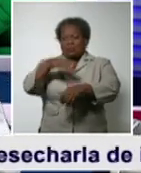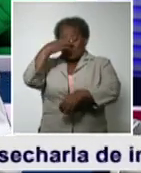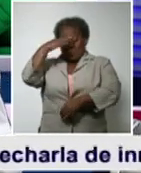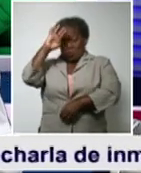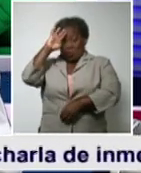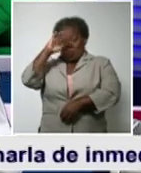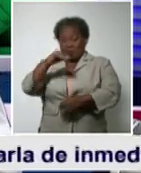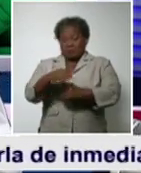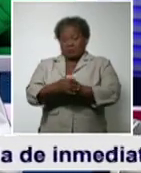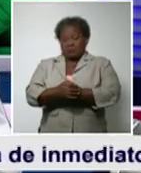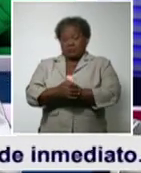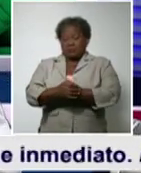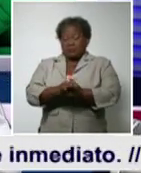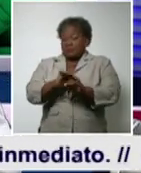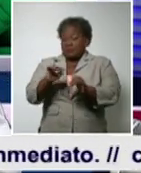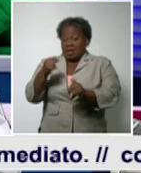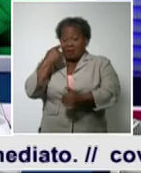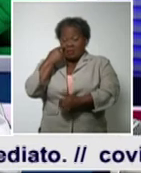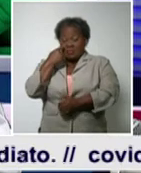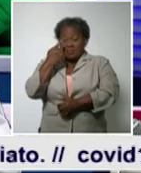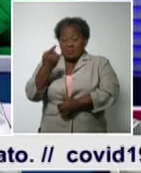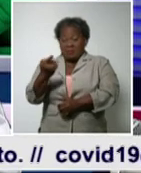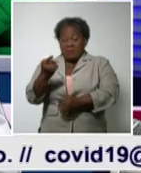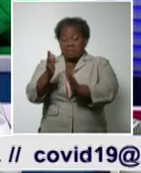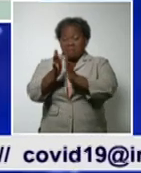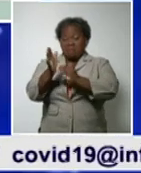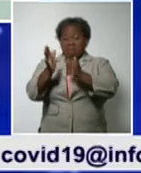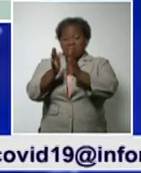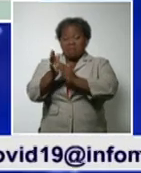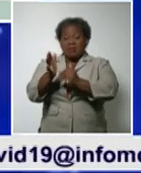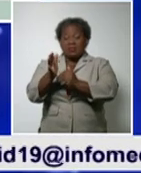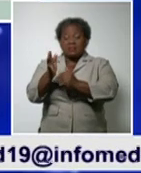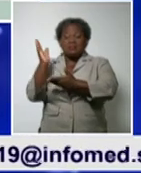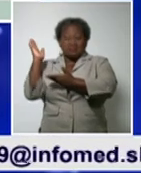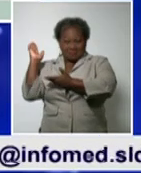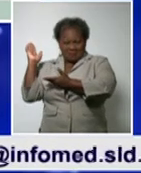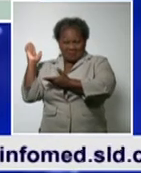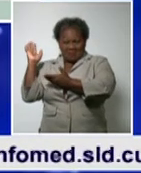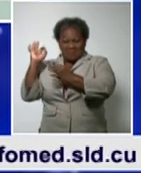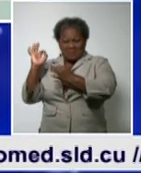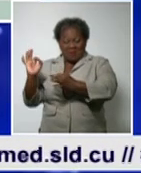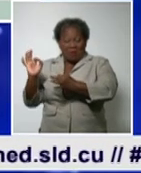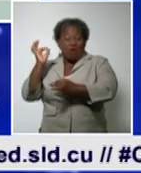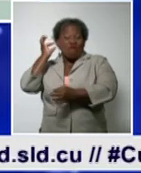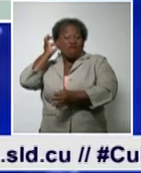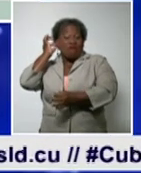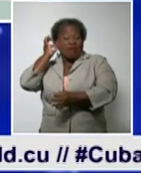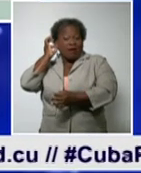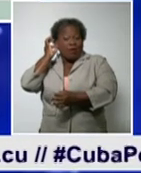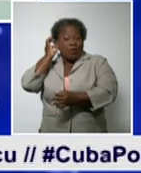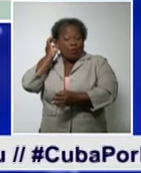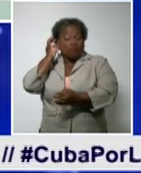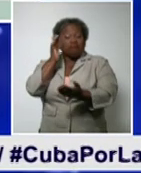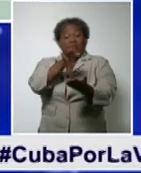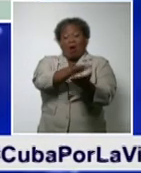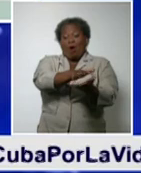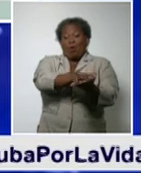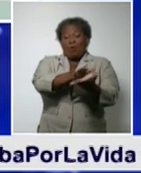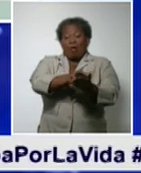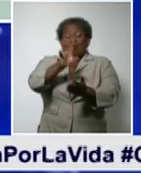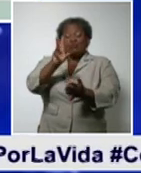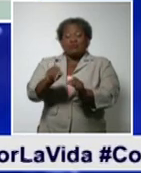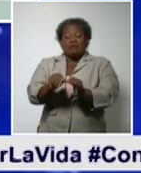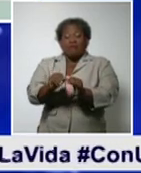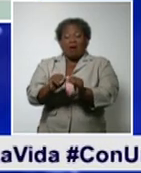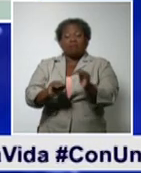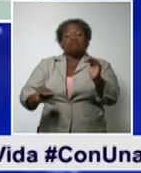ya vemos que en el mes de febrero se acumulan una cifra muy superior de la que tuvimos en enero.